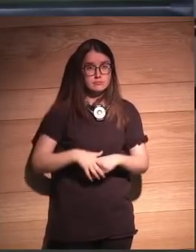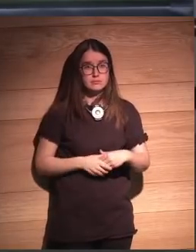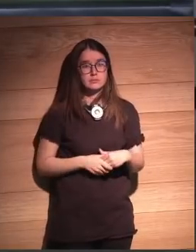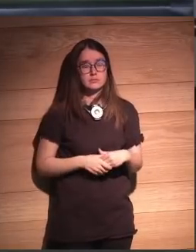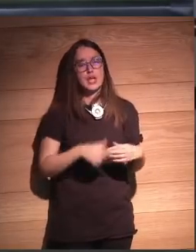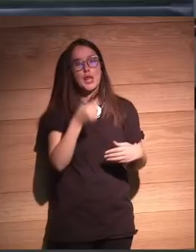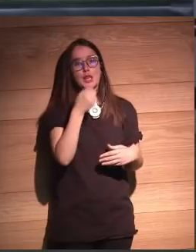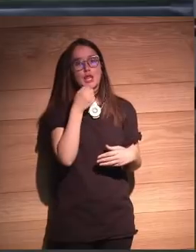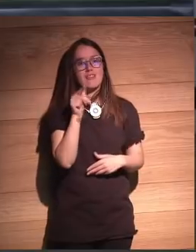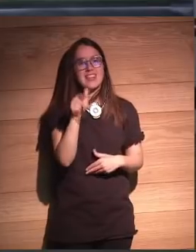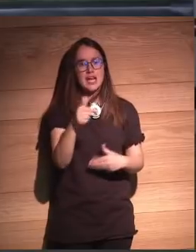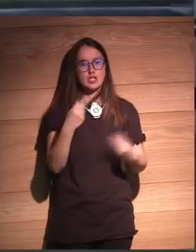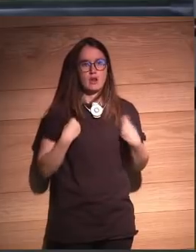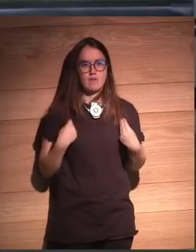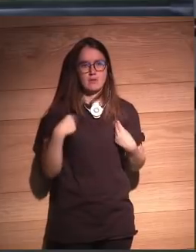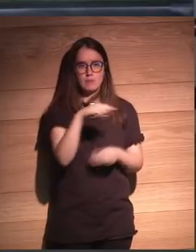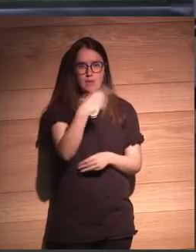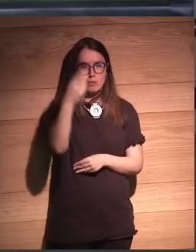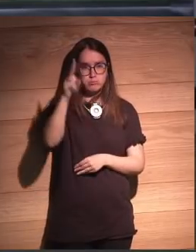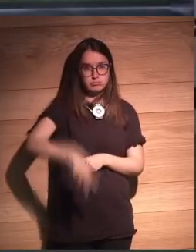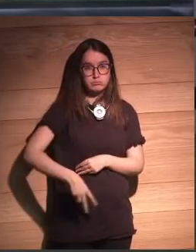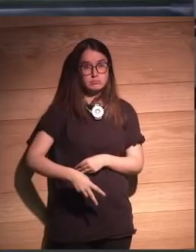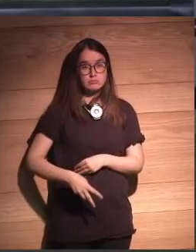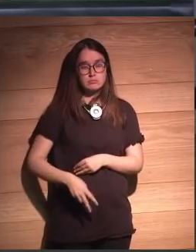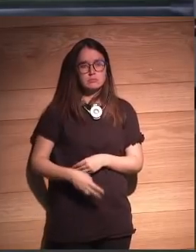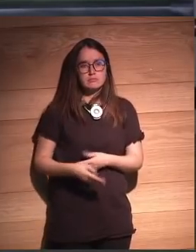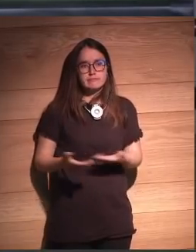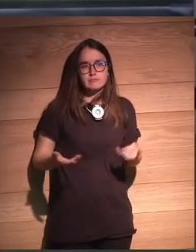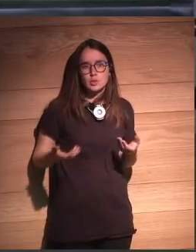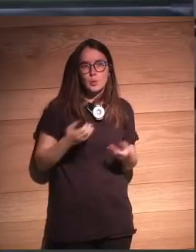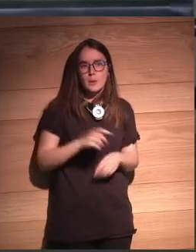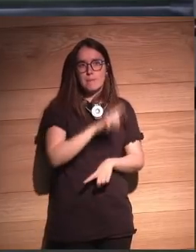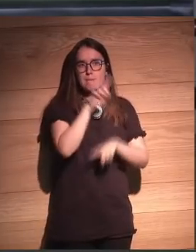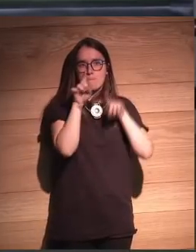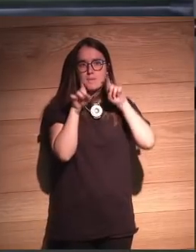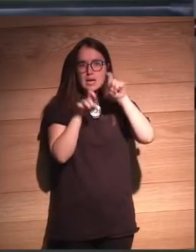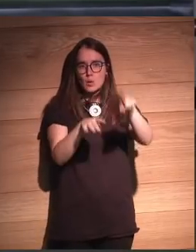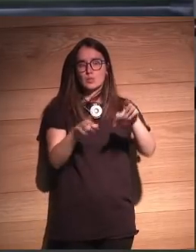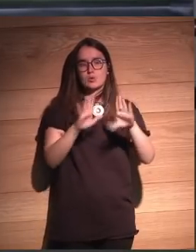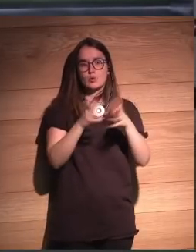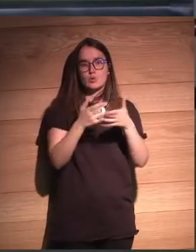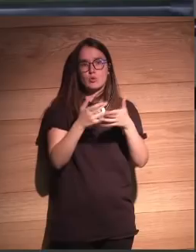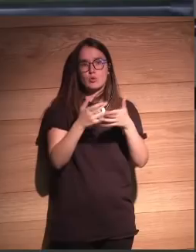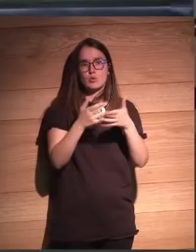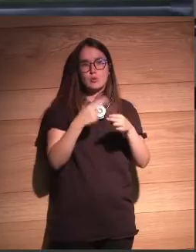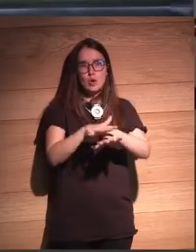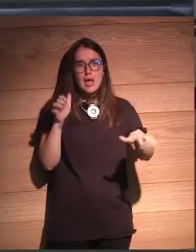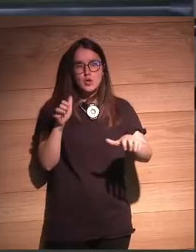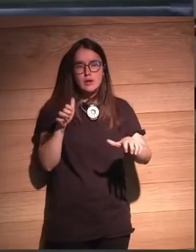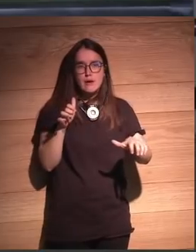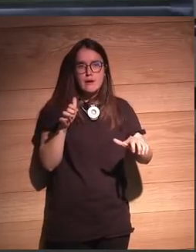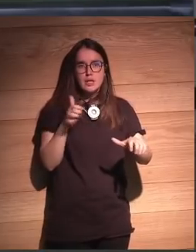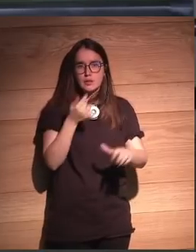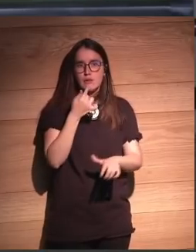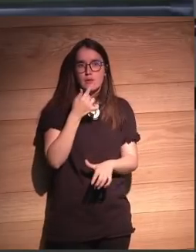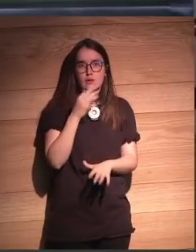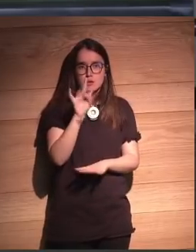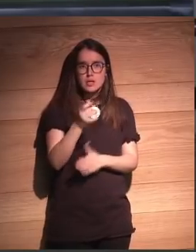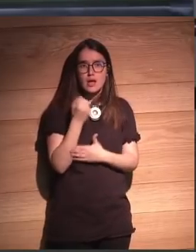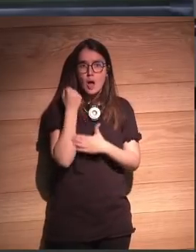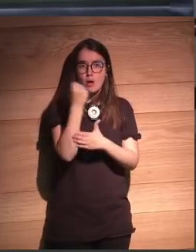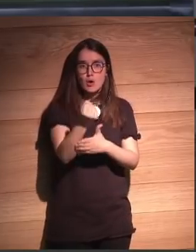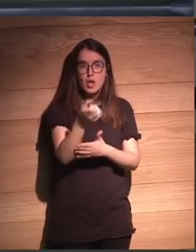han establecido el derecho a la vivienda. Y si preguntas a la mayor parte de los partidos políticos y a la mayor parte de la gente, van a decir que apoyan